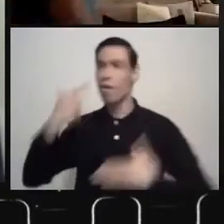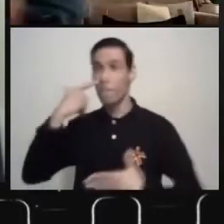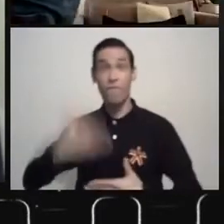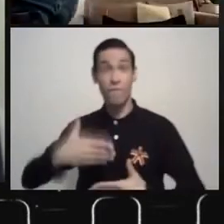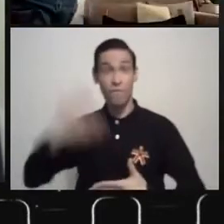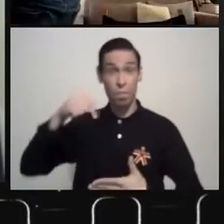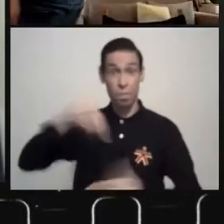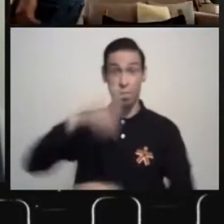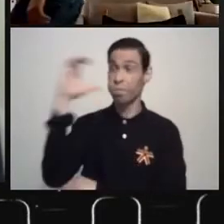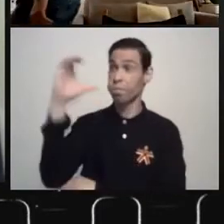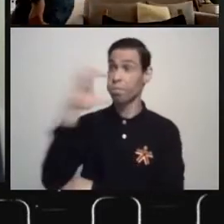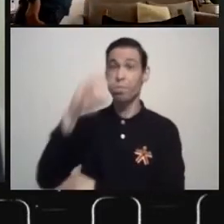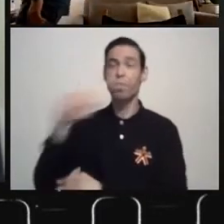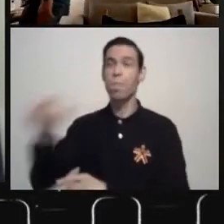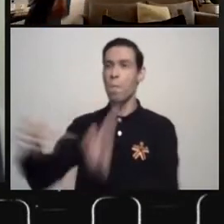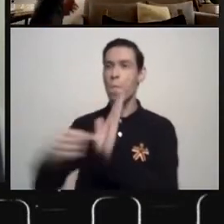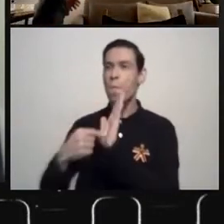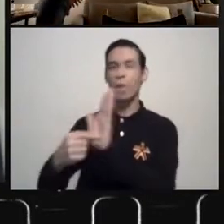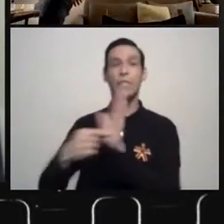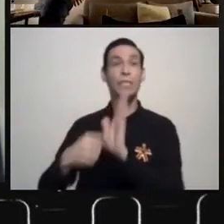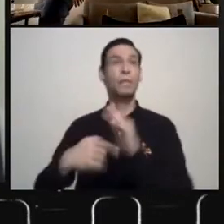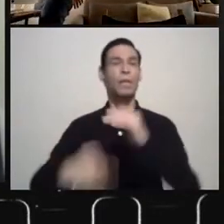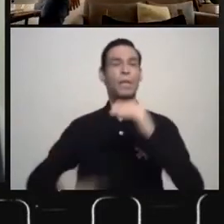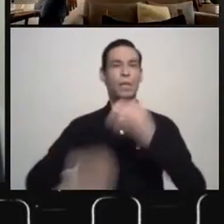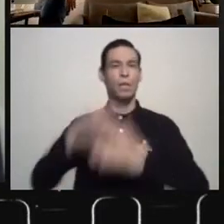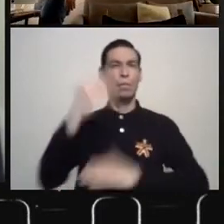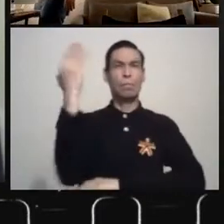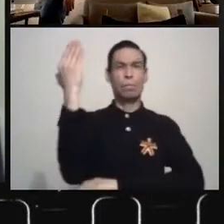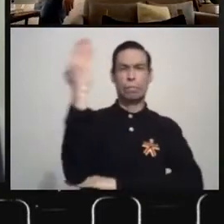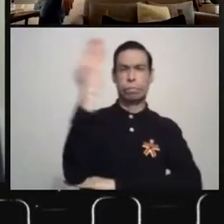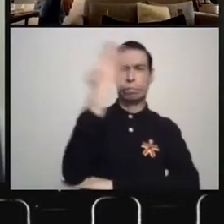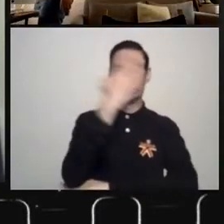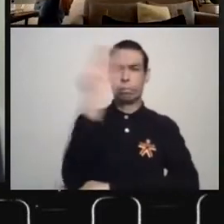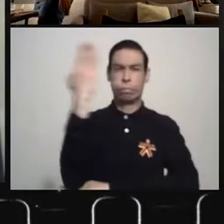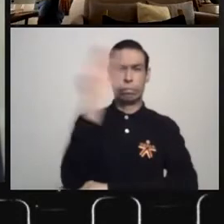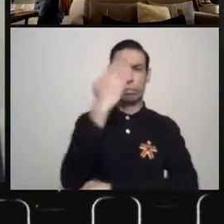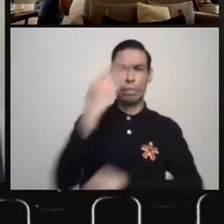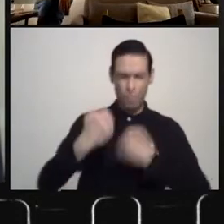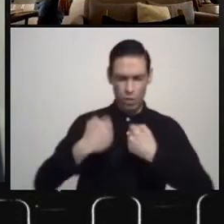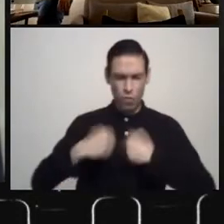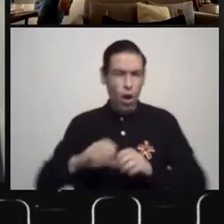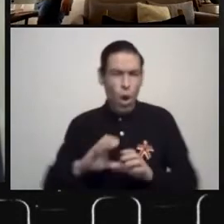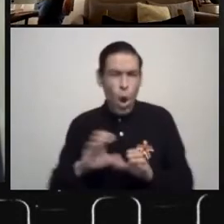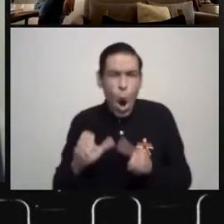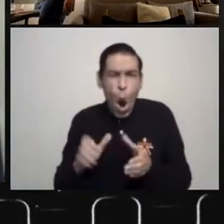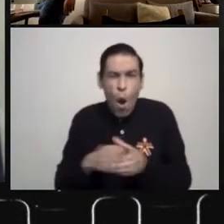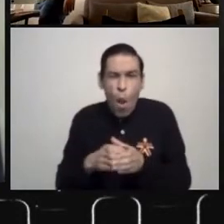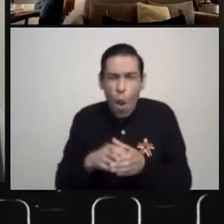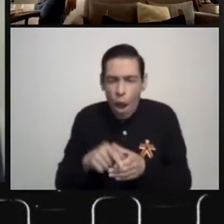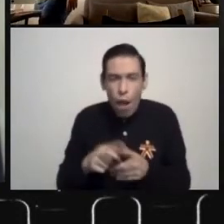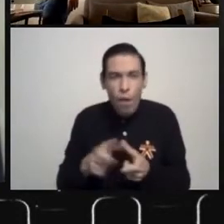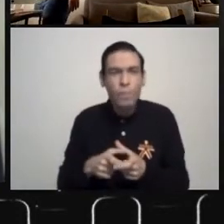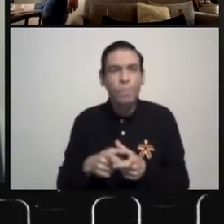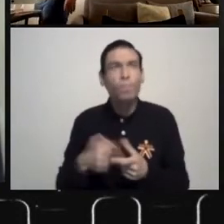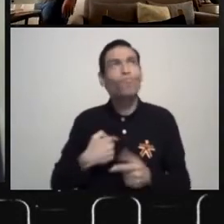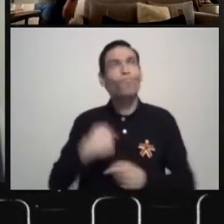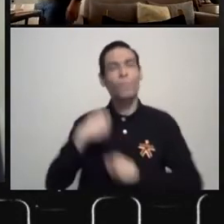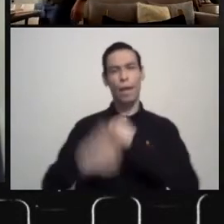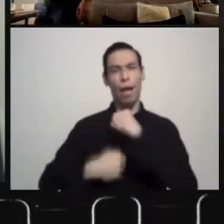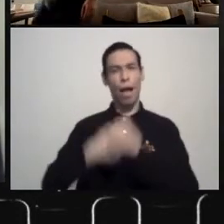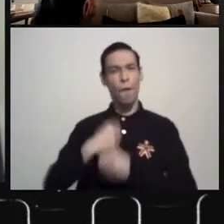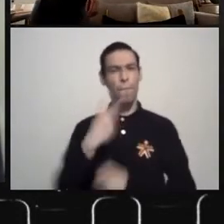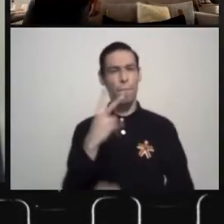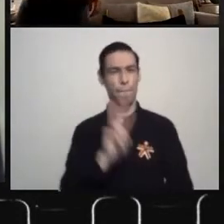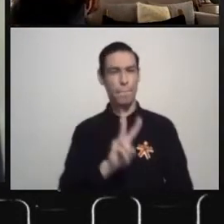muy, muy hecha con las uñas, pues un equipo muy chiquito. A los 27 años la hice yo, el fotógrafo